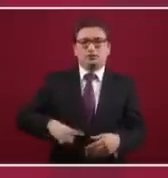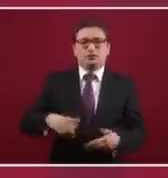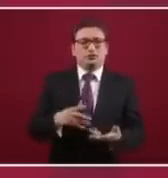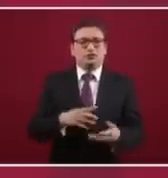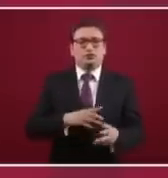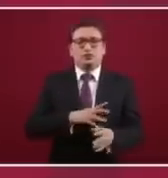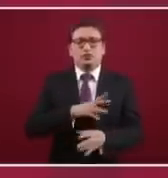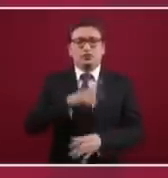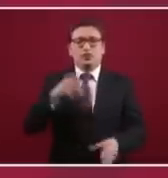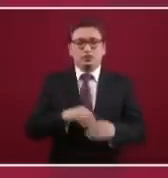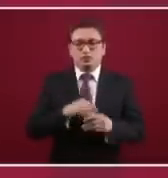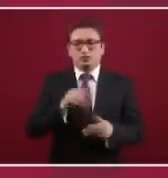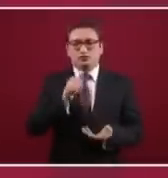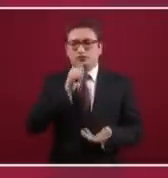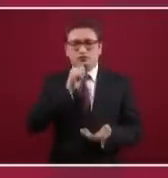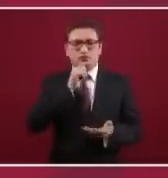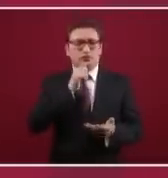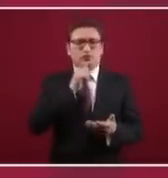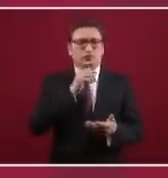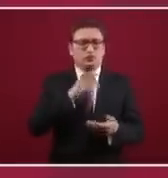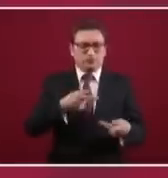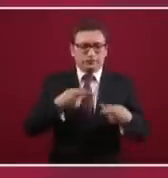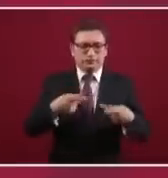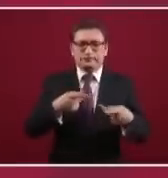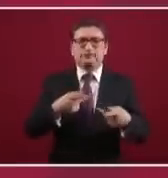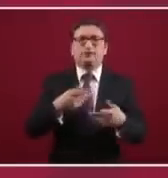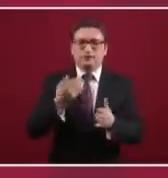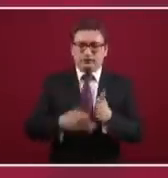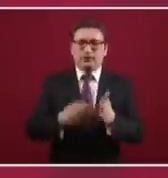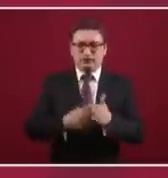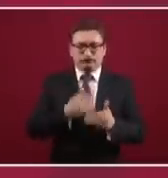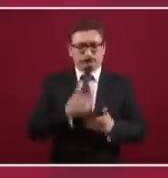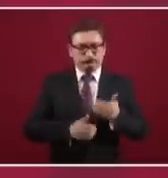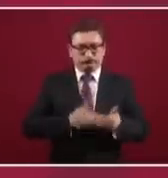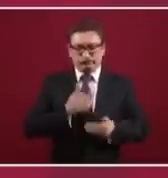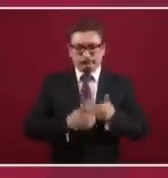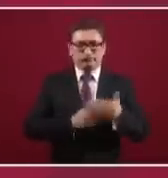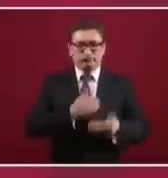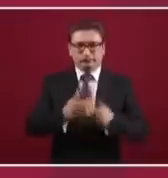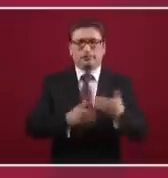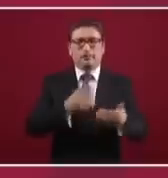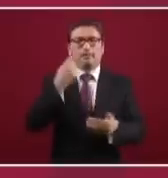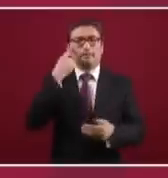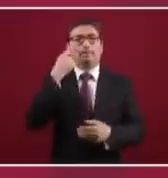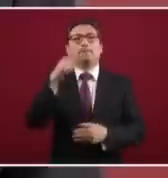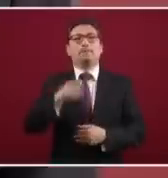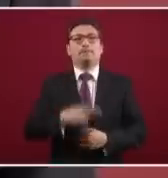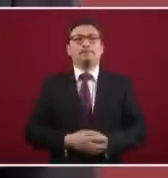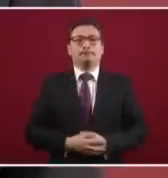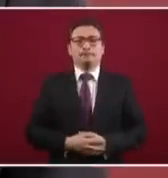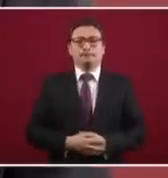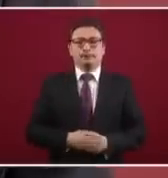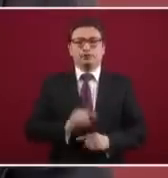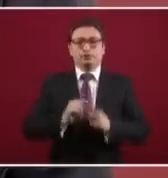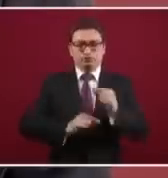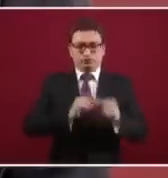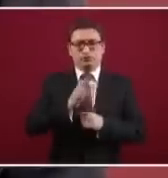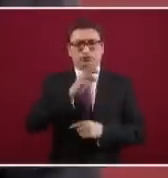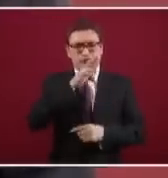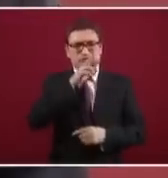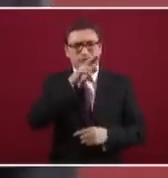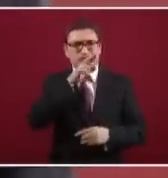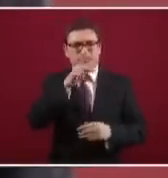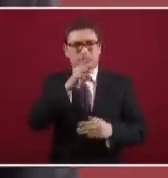preparado, hecho, estamos en ese proceso para que sea eficiente,